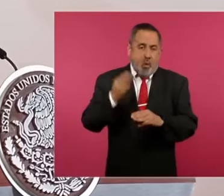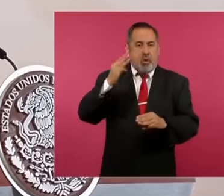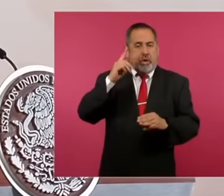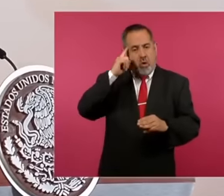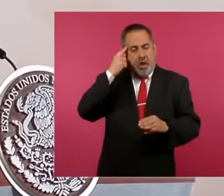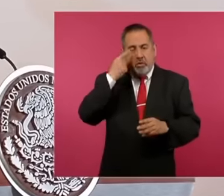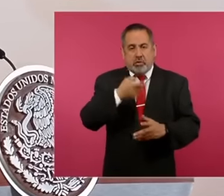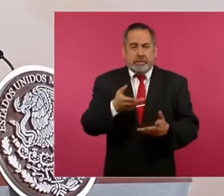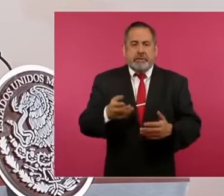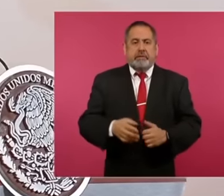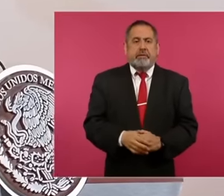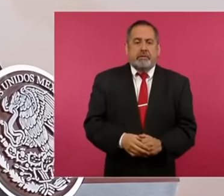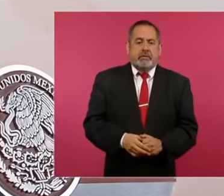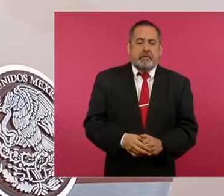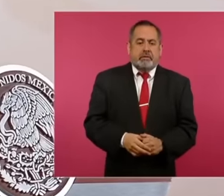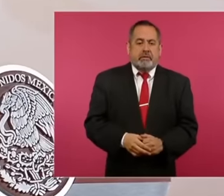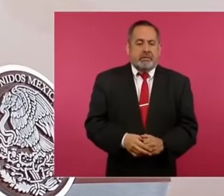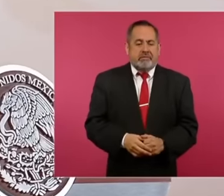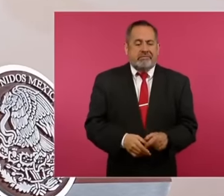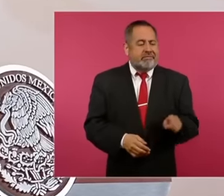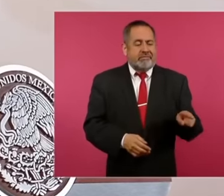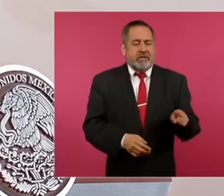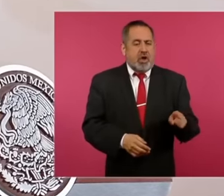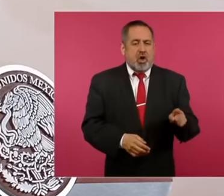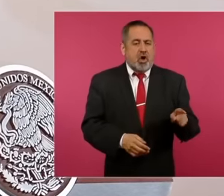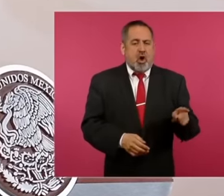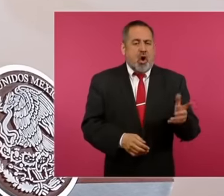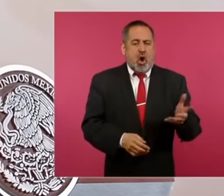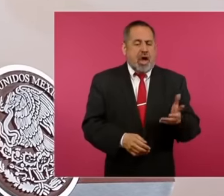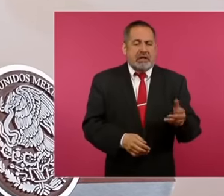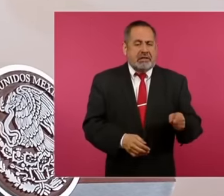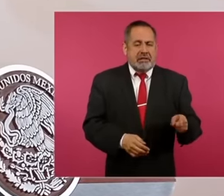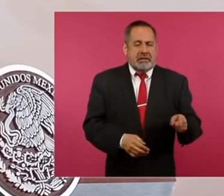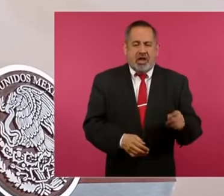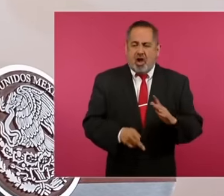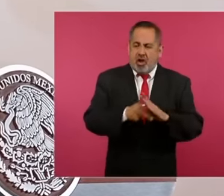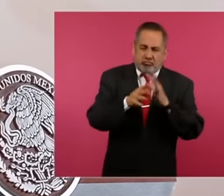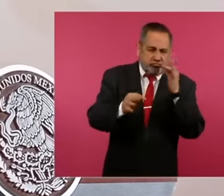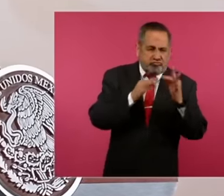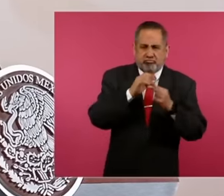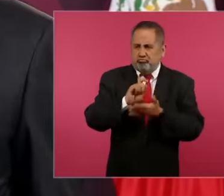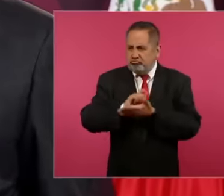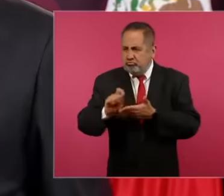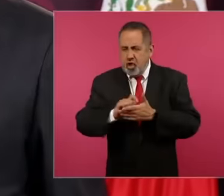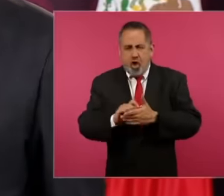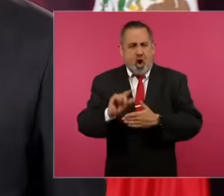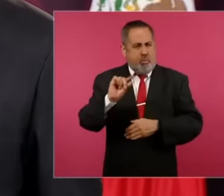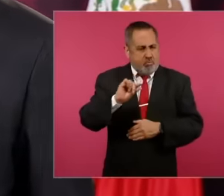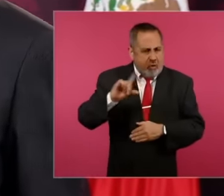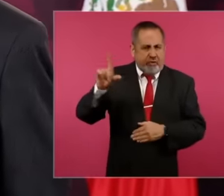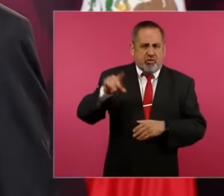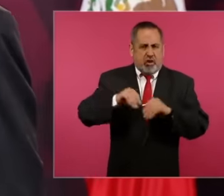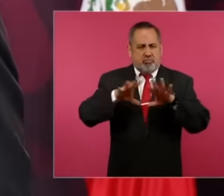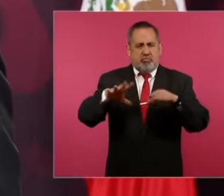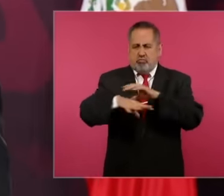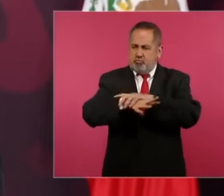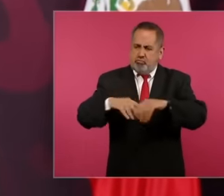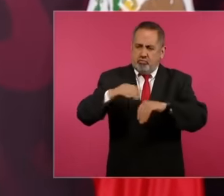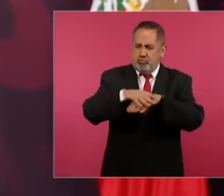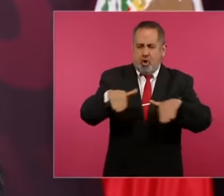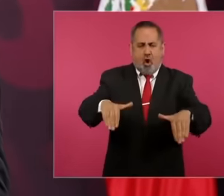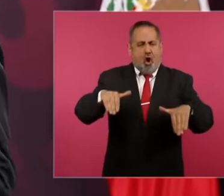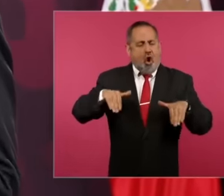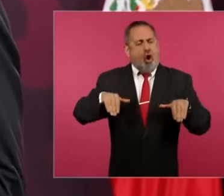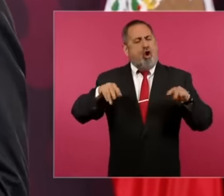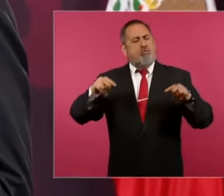muy enojados. No están haciendo un periodismo profesional, objetivo,